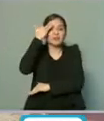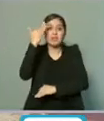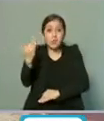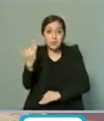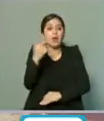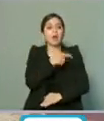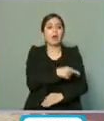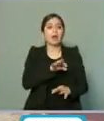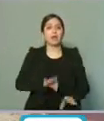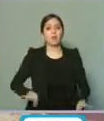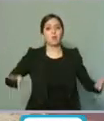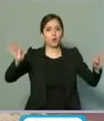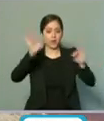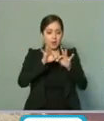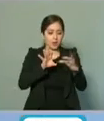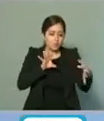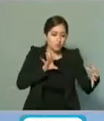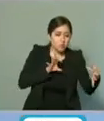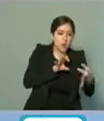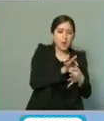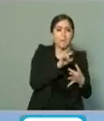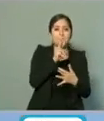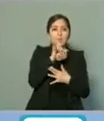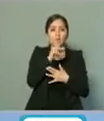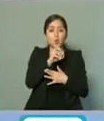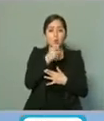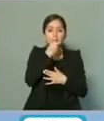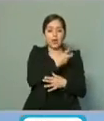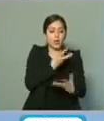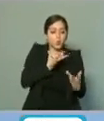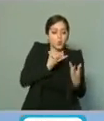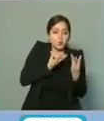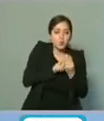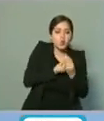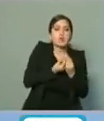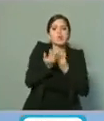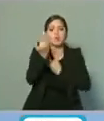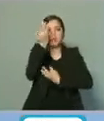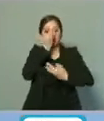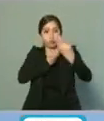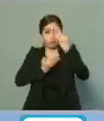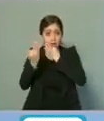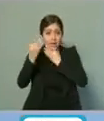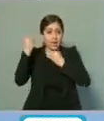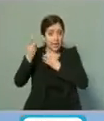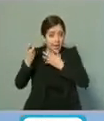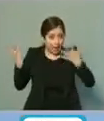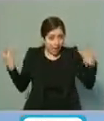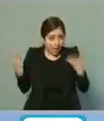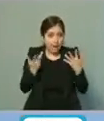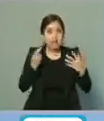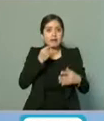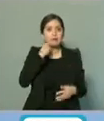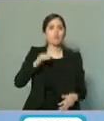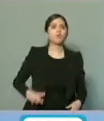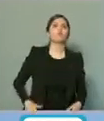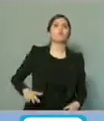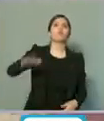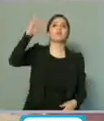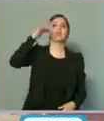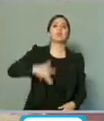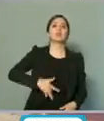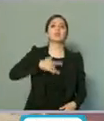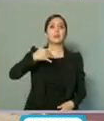lo importante es que se genere un vínculo que dé este apego, y esto es lo que hace al niño estar estable